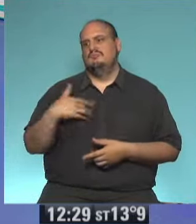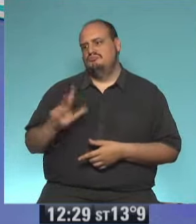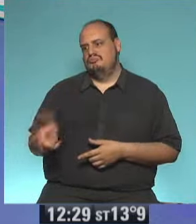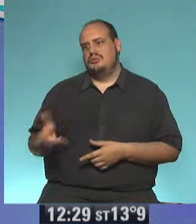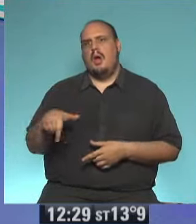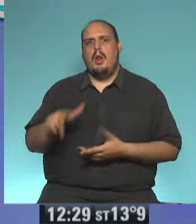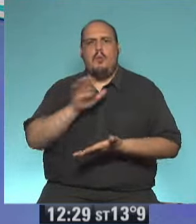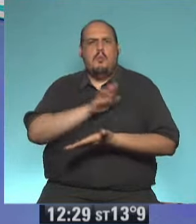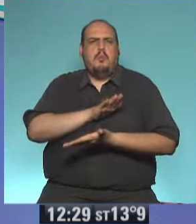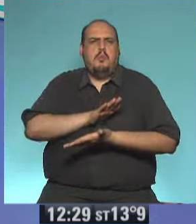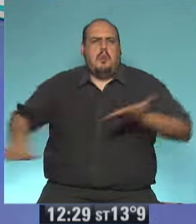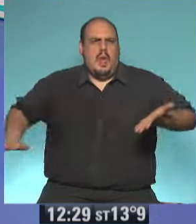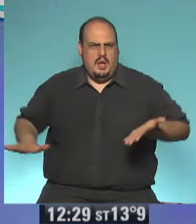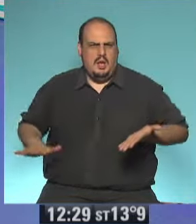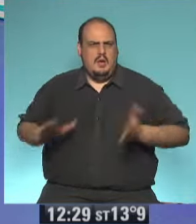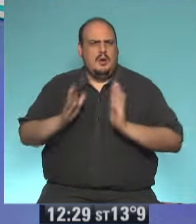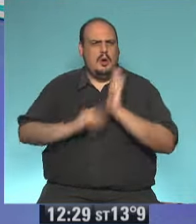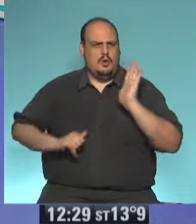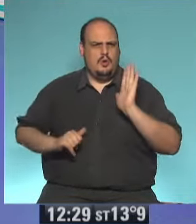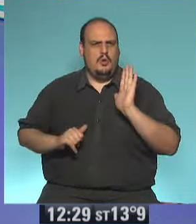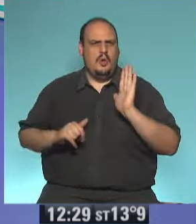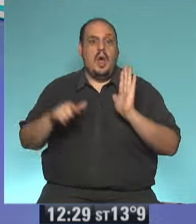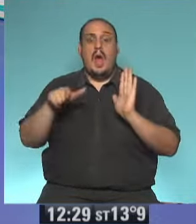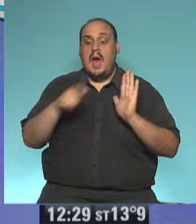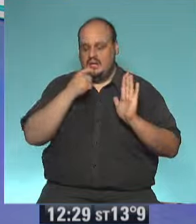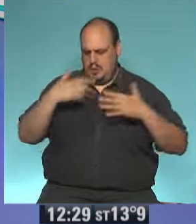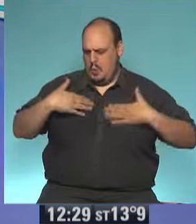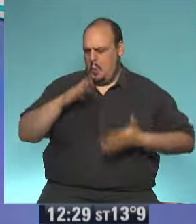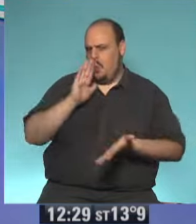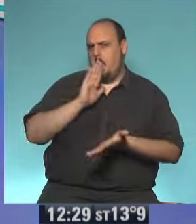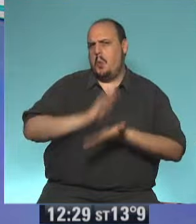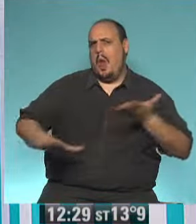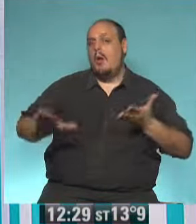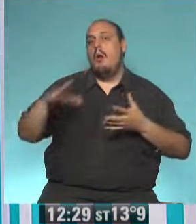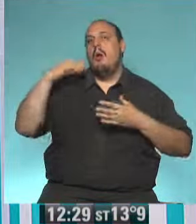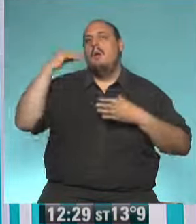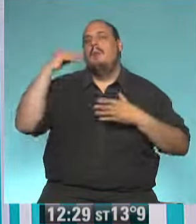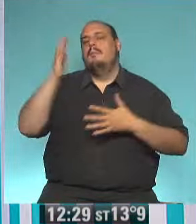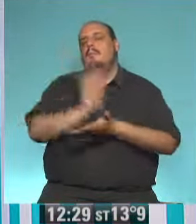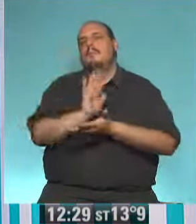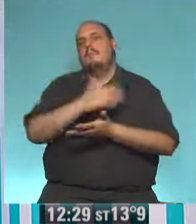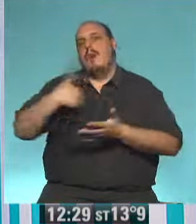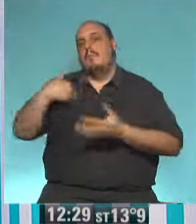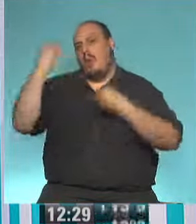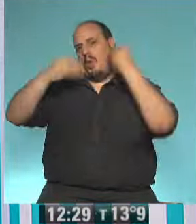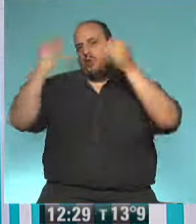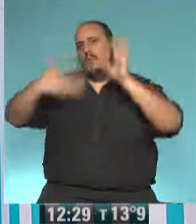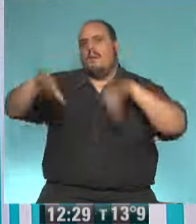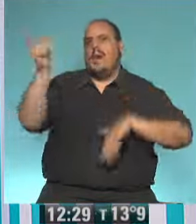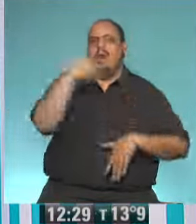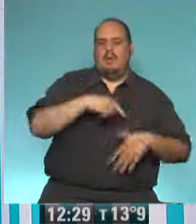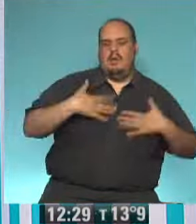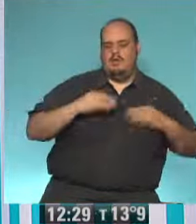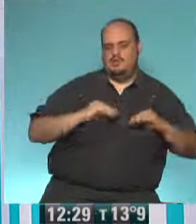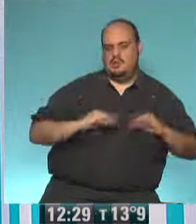dicen, este, si vos tenés este, se va a notar que la mamá se preocupa más por vos. Claro. Es decir, comprá este, ¿eh? No vayas a comprar otro, porque con este va a decir,